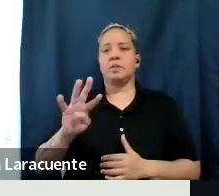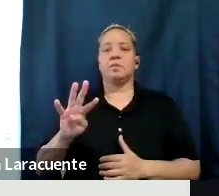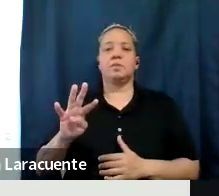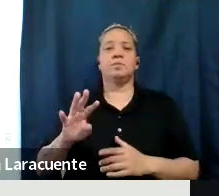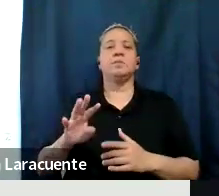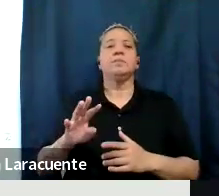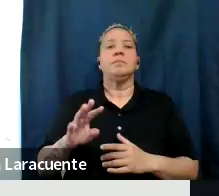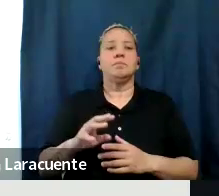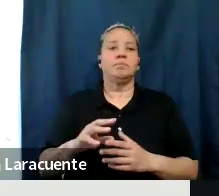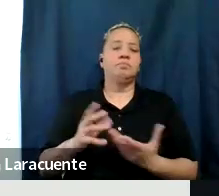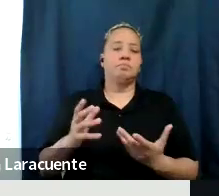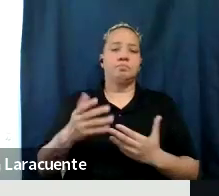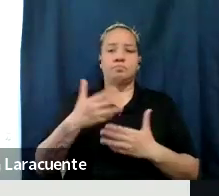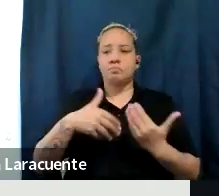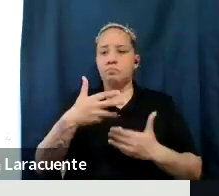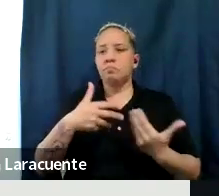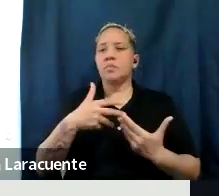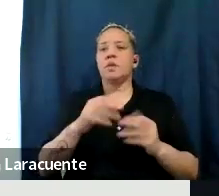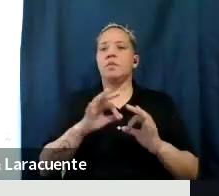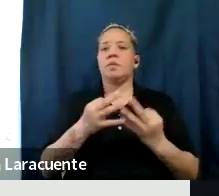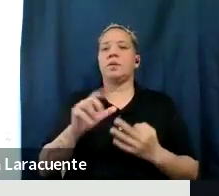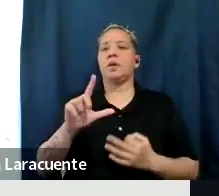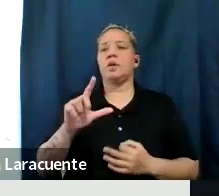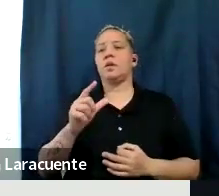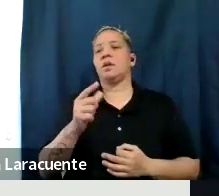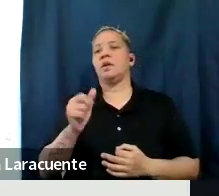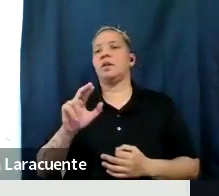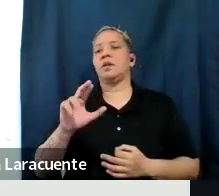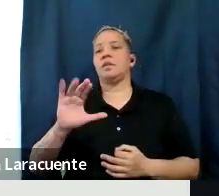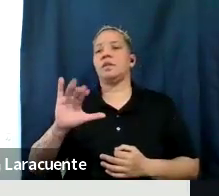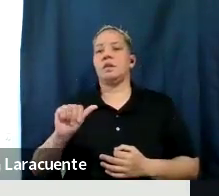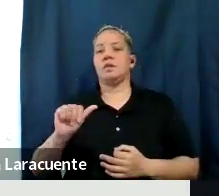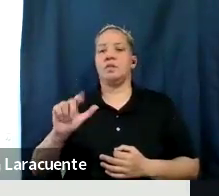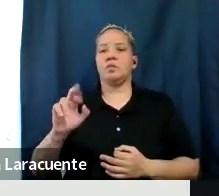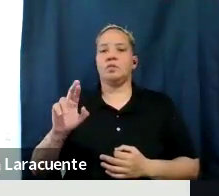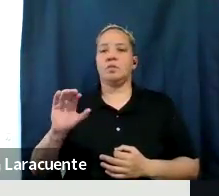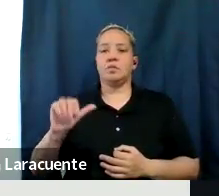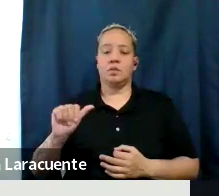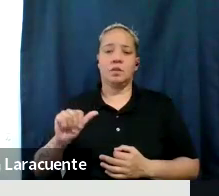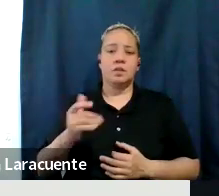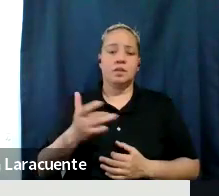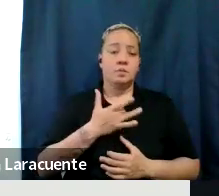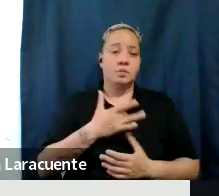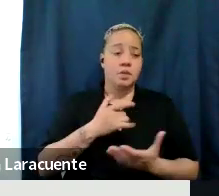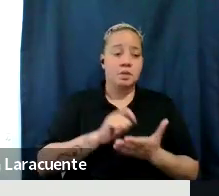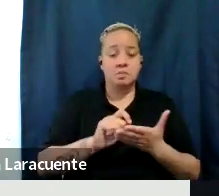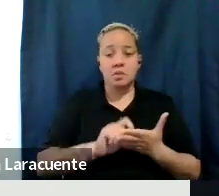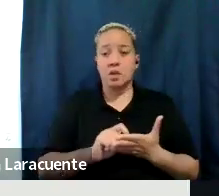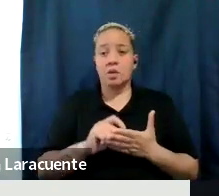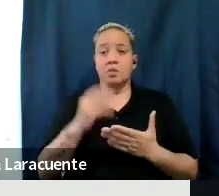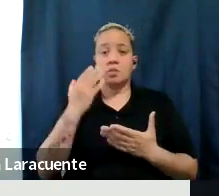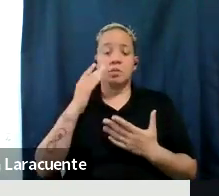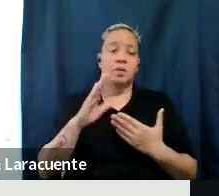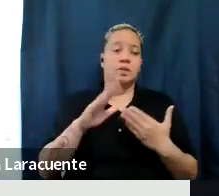la familia de García Lorca. Y en medio de esa emoción escribirá, no sabemos si a su llegada a los